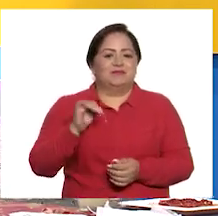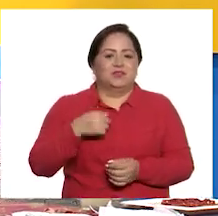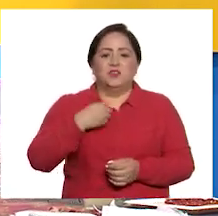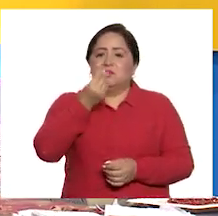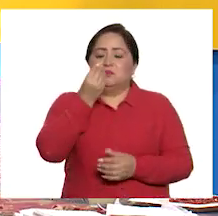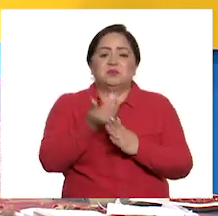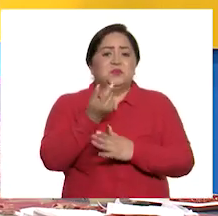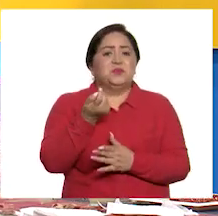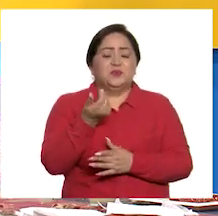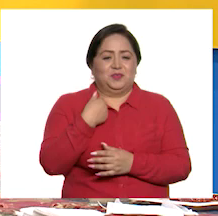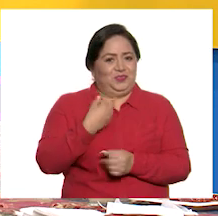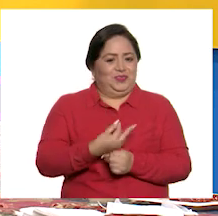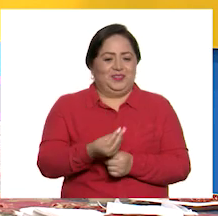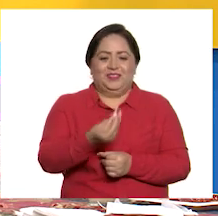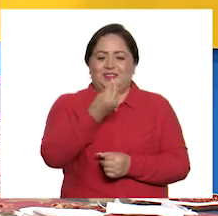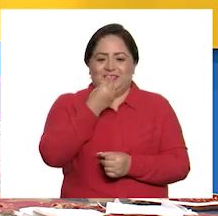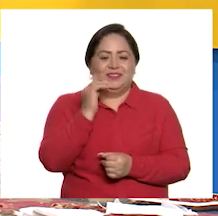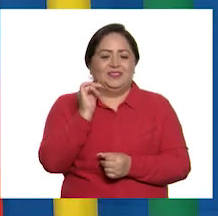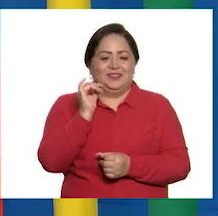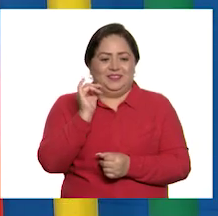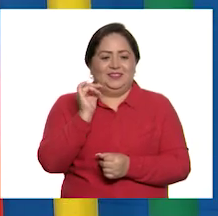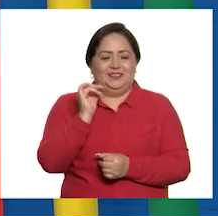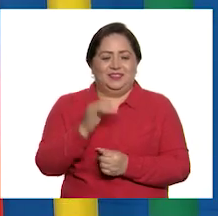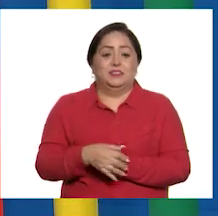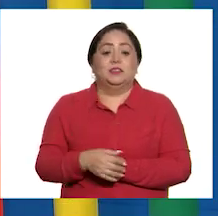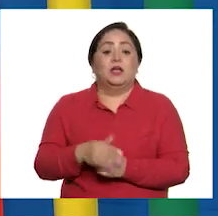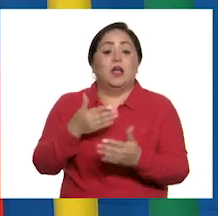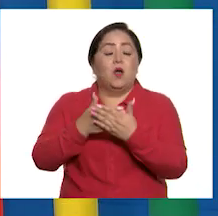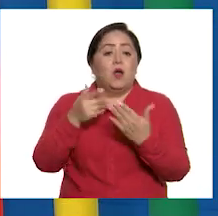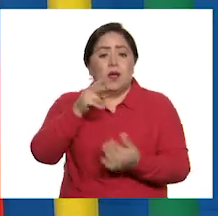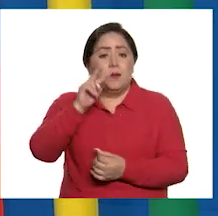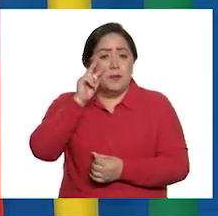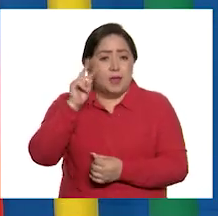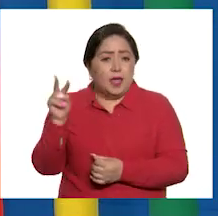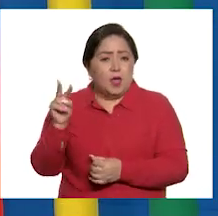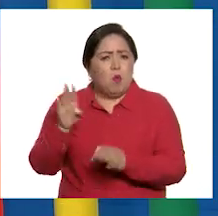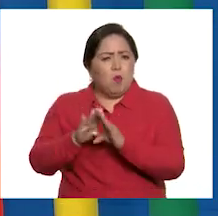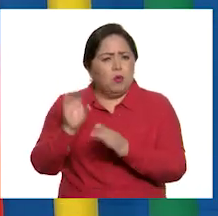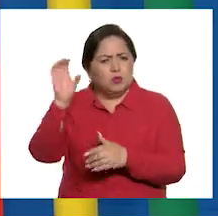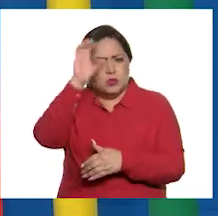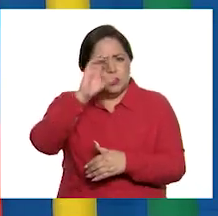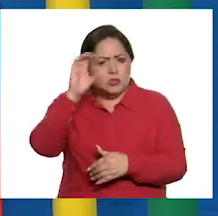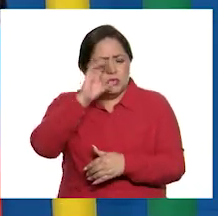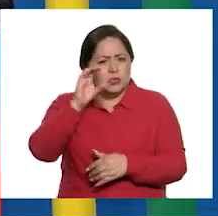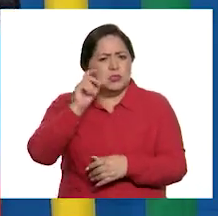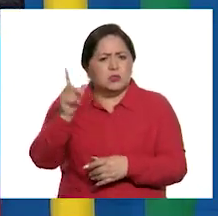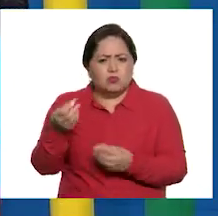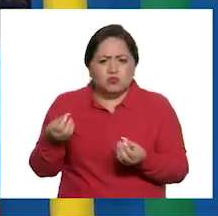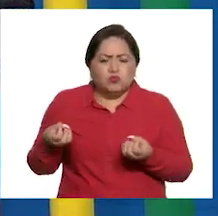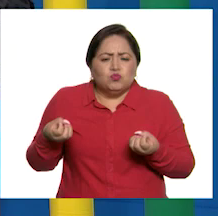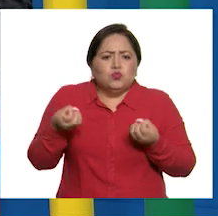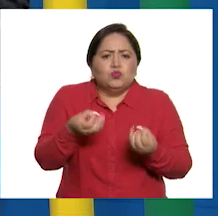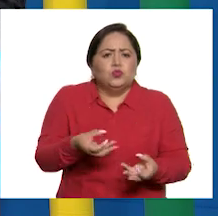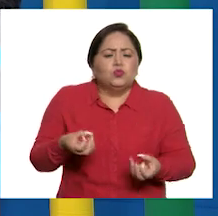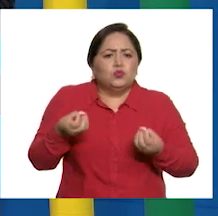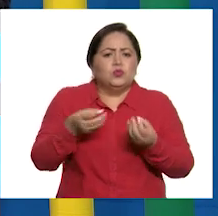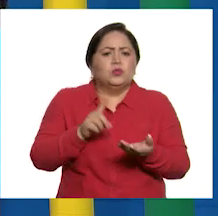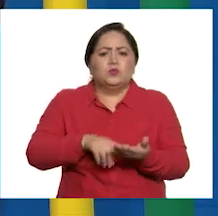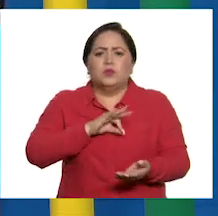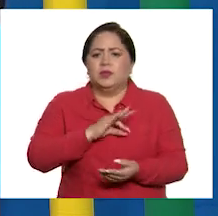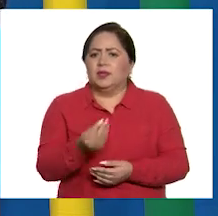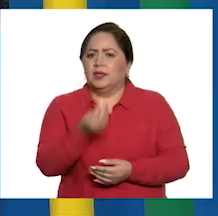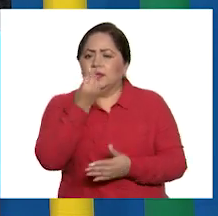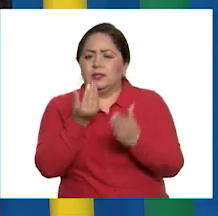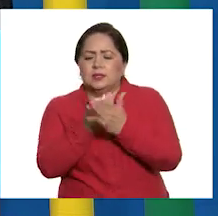muy poquito, así que lo voy a disfrutar bastante. Ok, miren, vean cómo la ciencia... aporta en lo que podemos